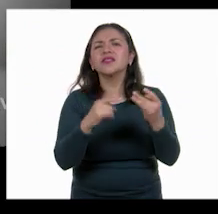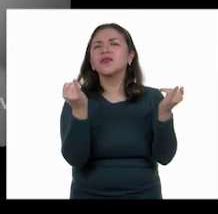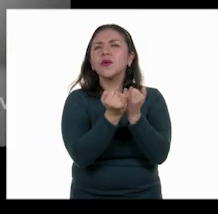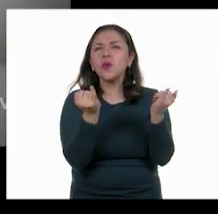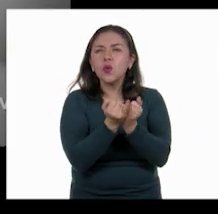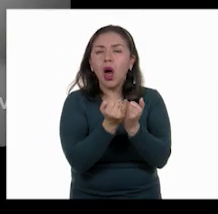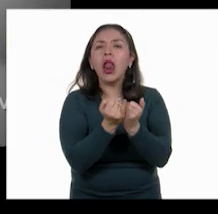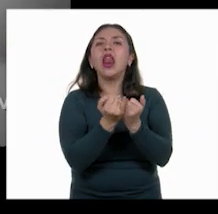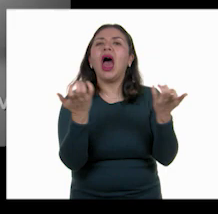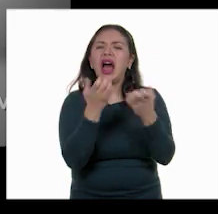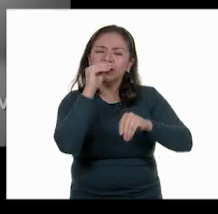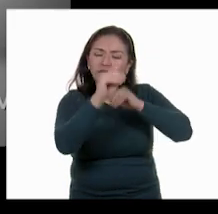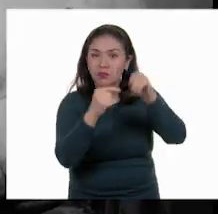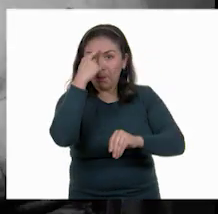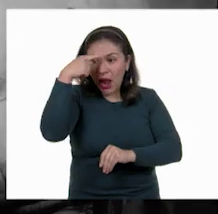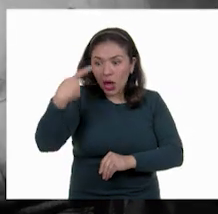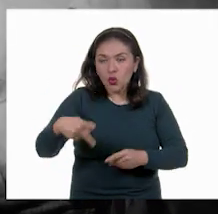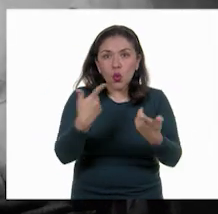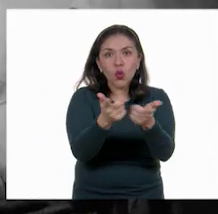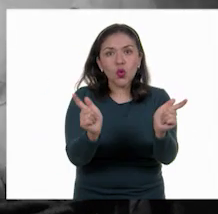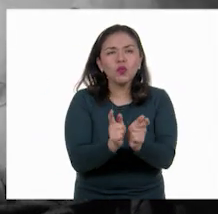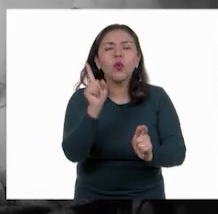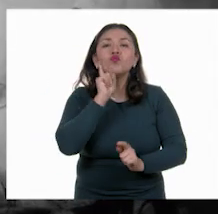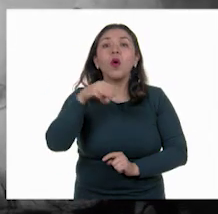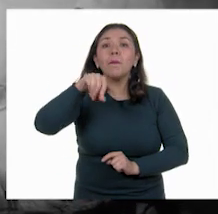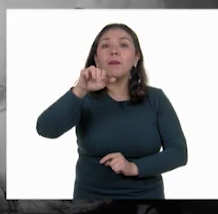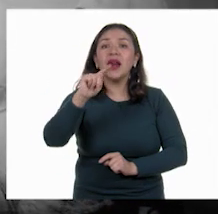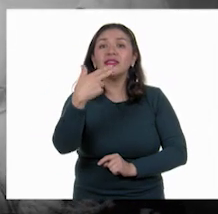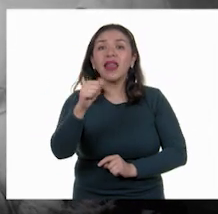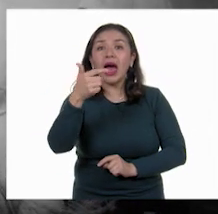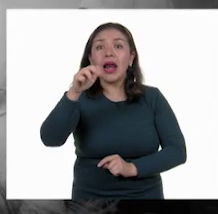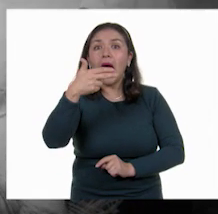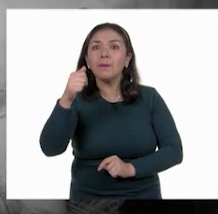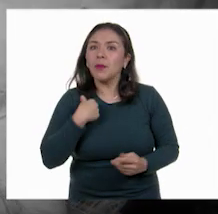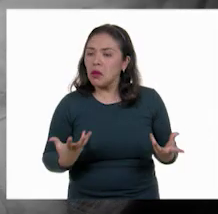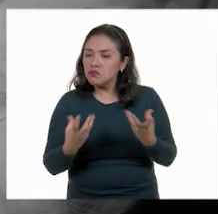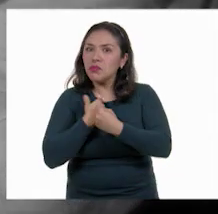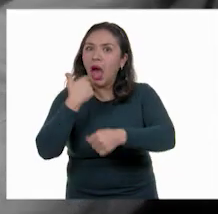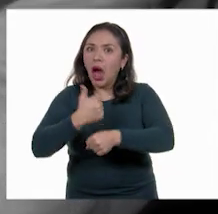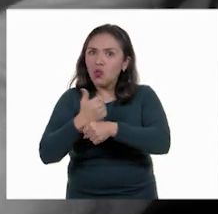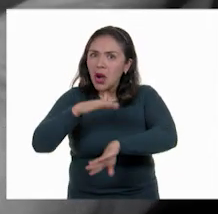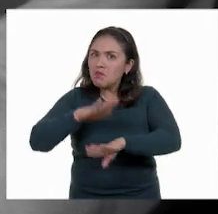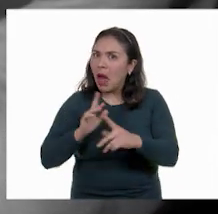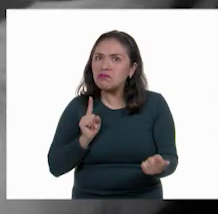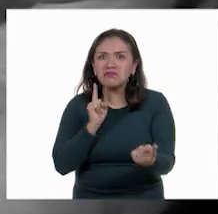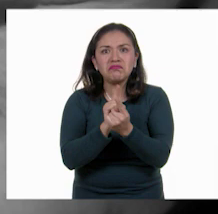hizo partituras para el ballet. Martha Graham fue muy cercana a mi abuela.